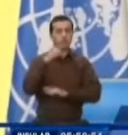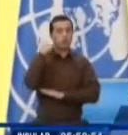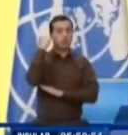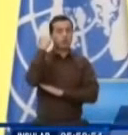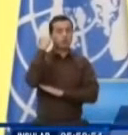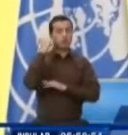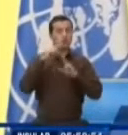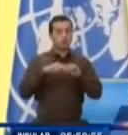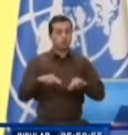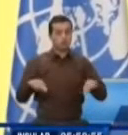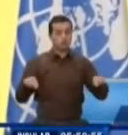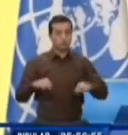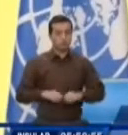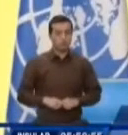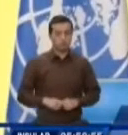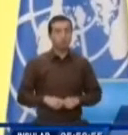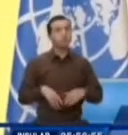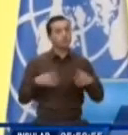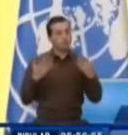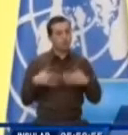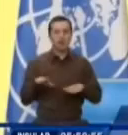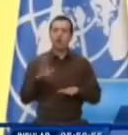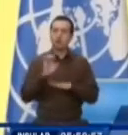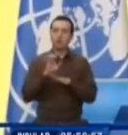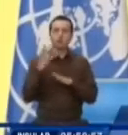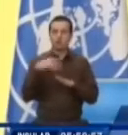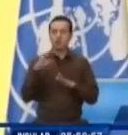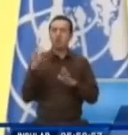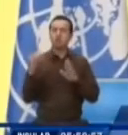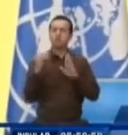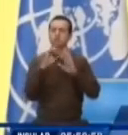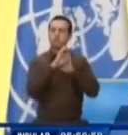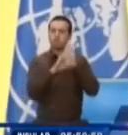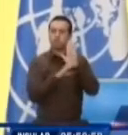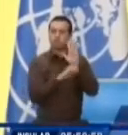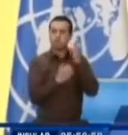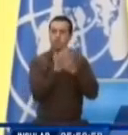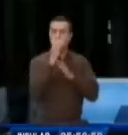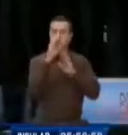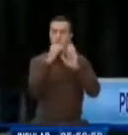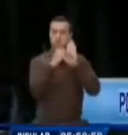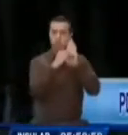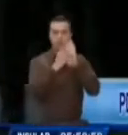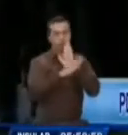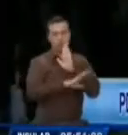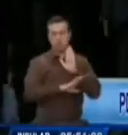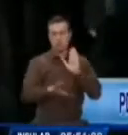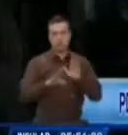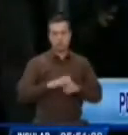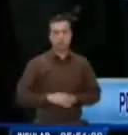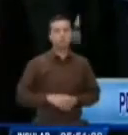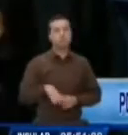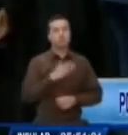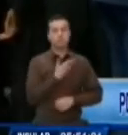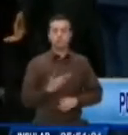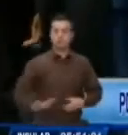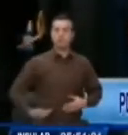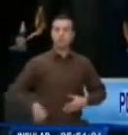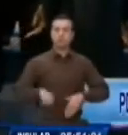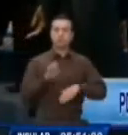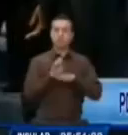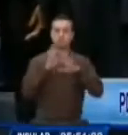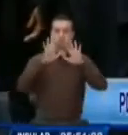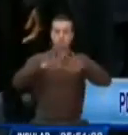Derechos de la Naturaleza, como ya lo ha hecho Ecuador en su nueva constitución. El presidente ecuatoriano, en el Centro